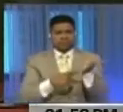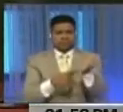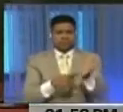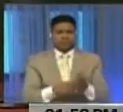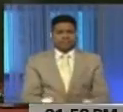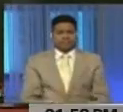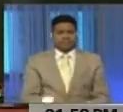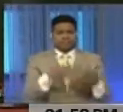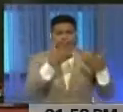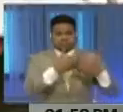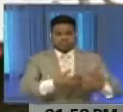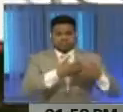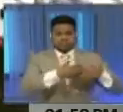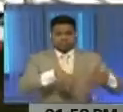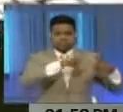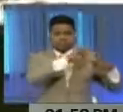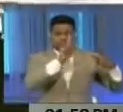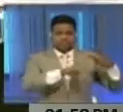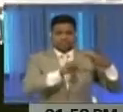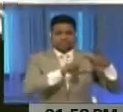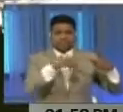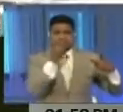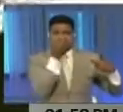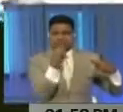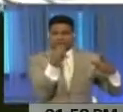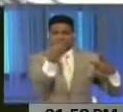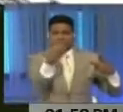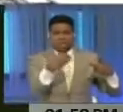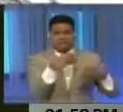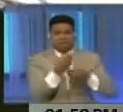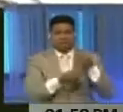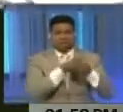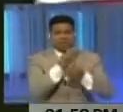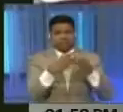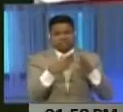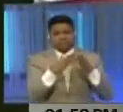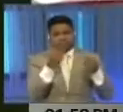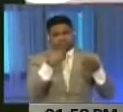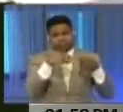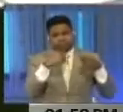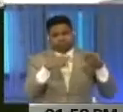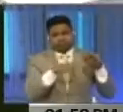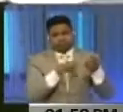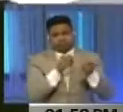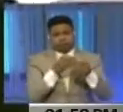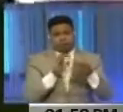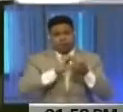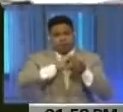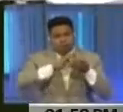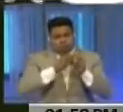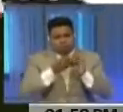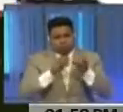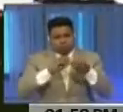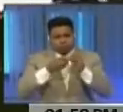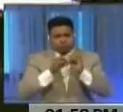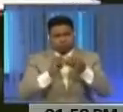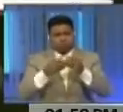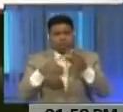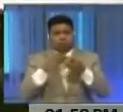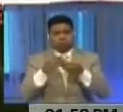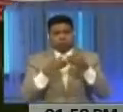Bedeschi, empresa minera italiana, fabricante de herramientas y equipos de trituración de minerales, constituida en el